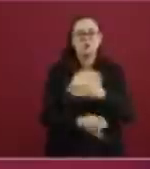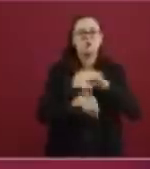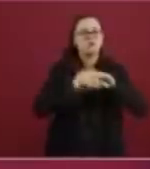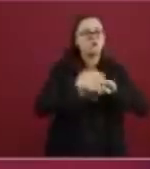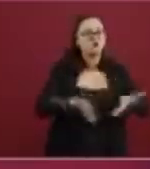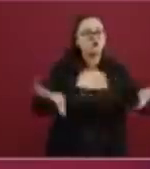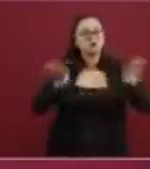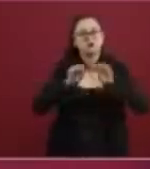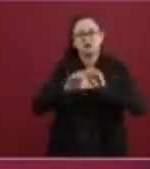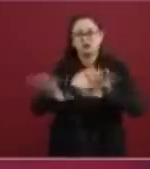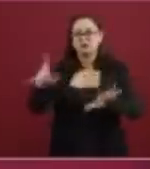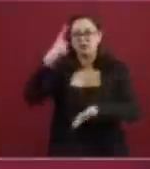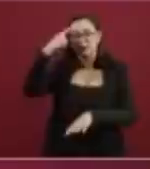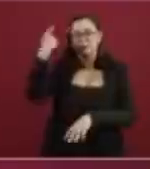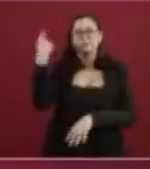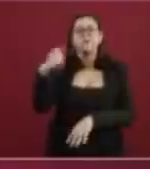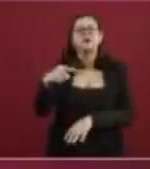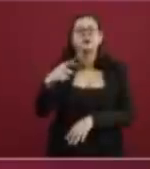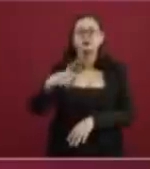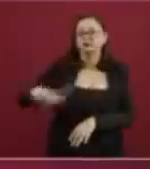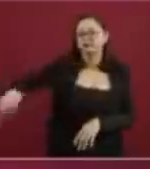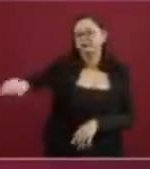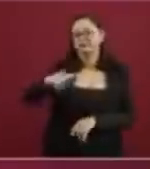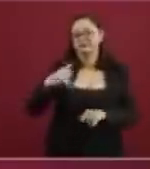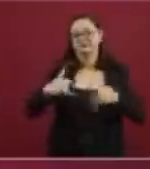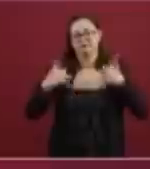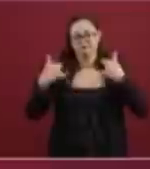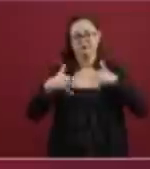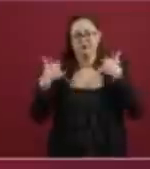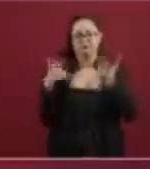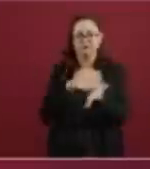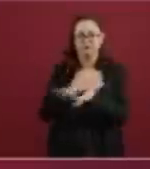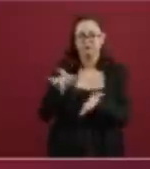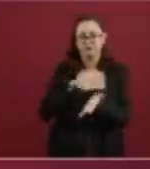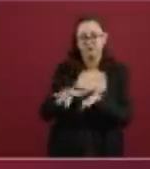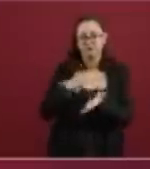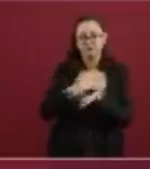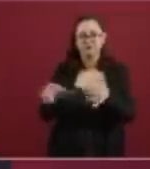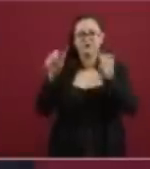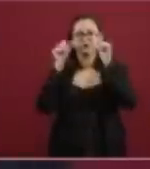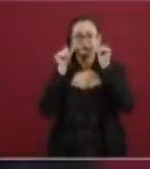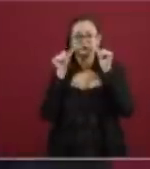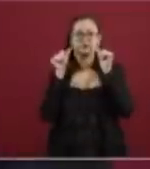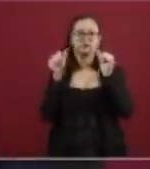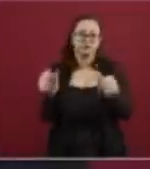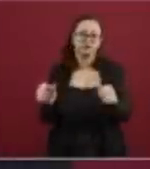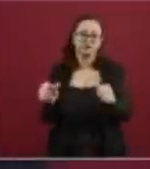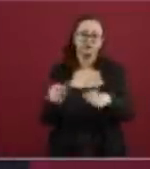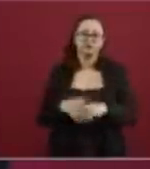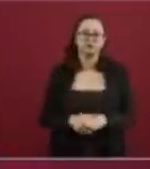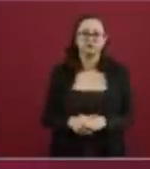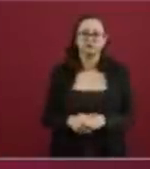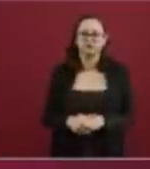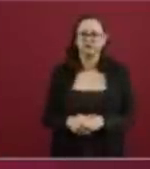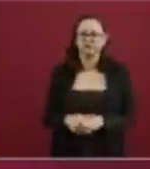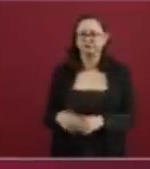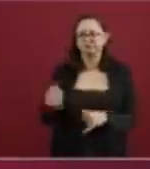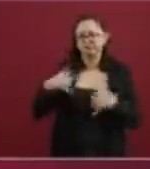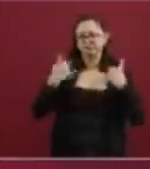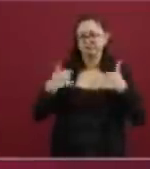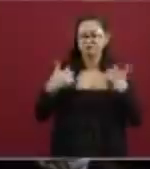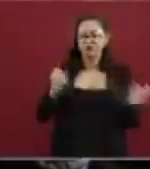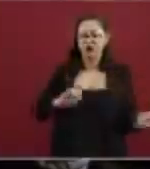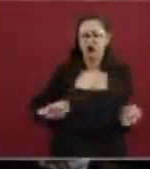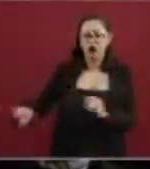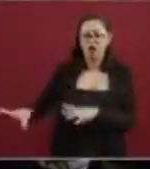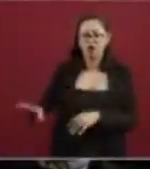para apoyar a los jóvenes, para atender a los jóvenes, nunca más darle la espalda a los jóvenes.